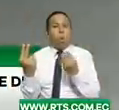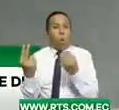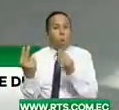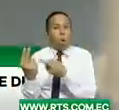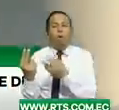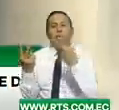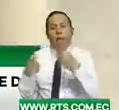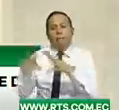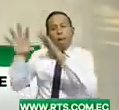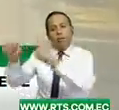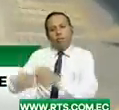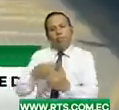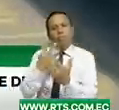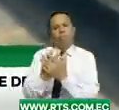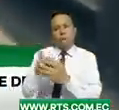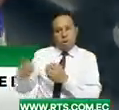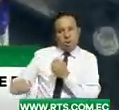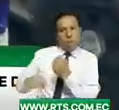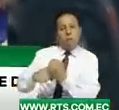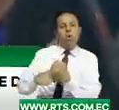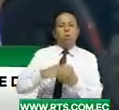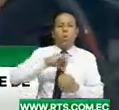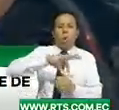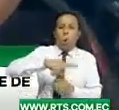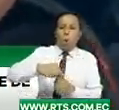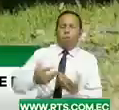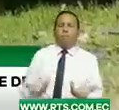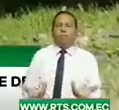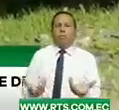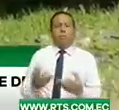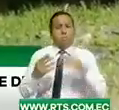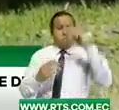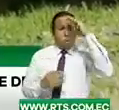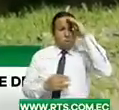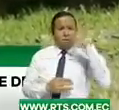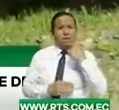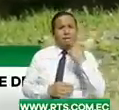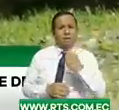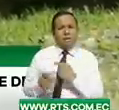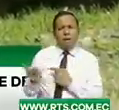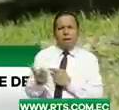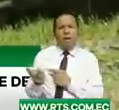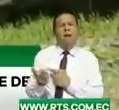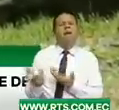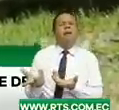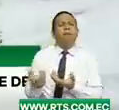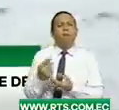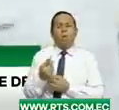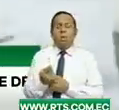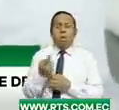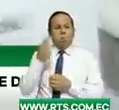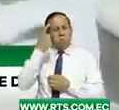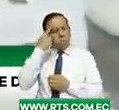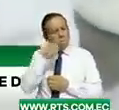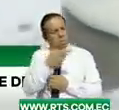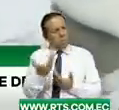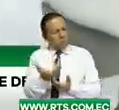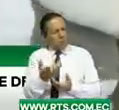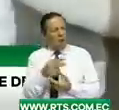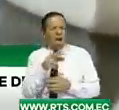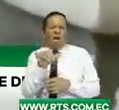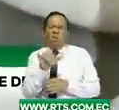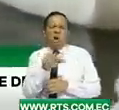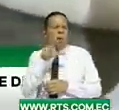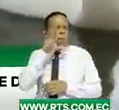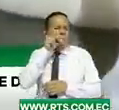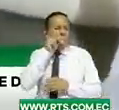hecho. Según la policía, los adolescentes inicialmente creyeron que el cisne era solo un pato muy grande.